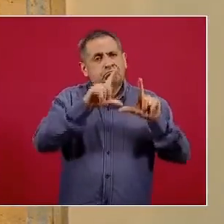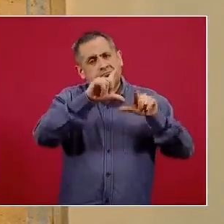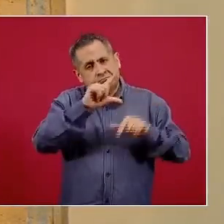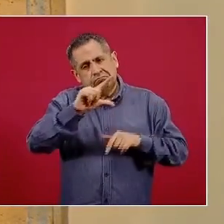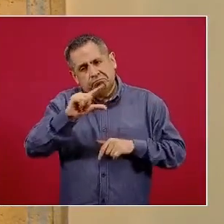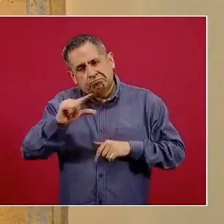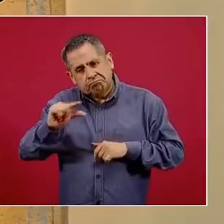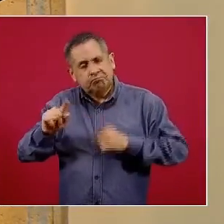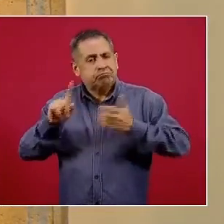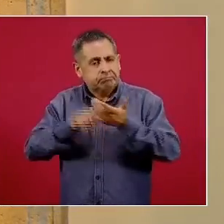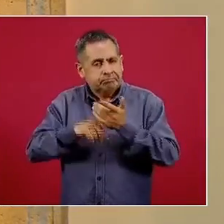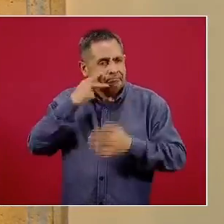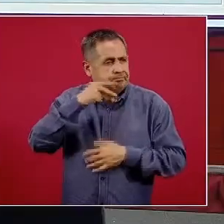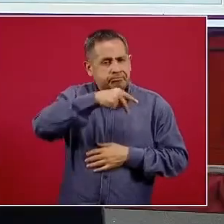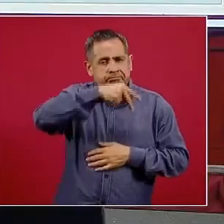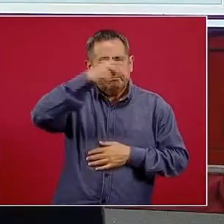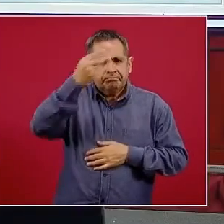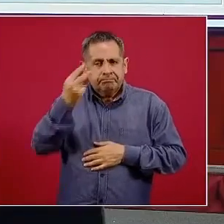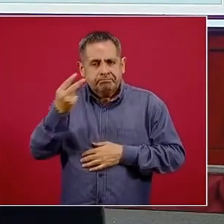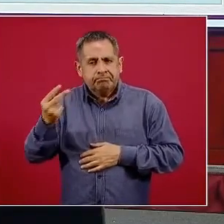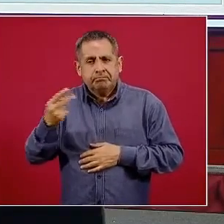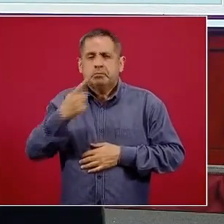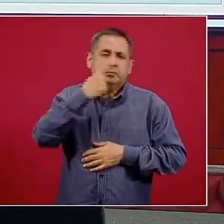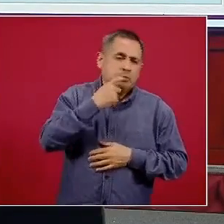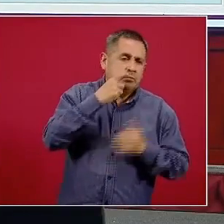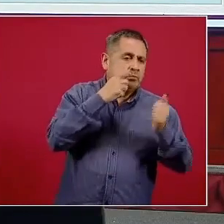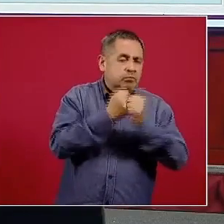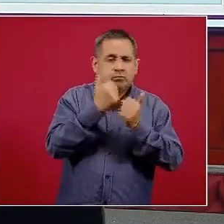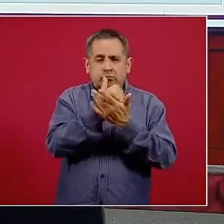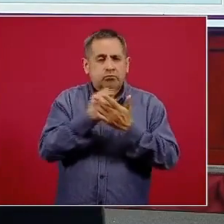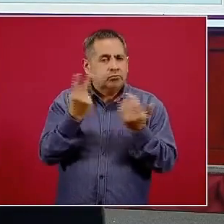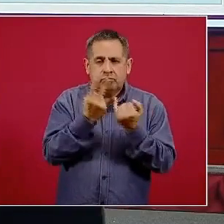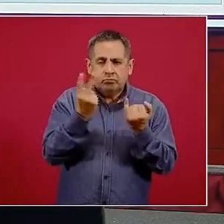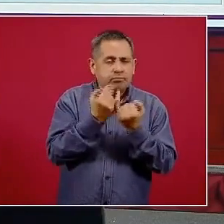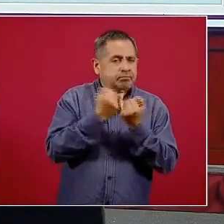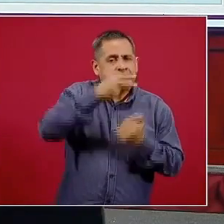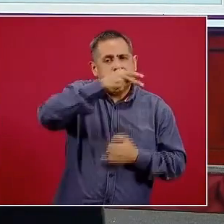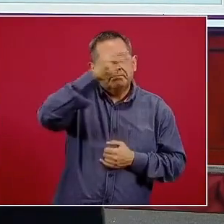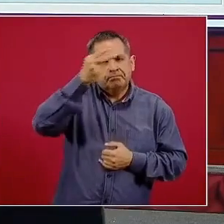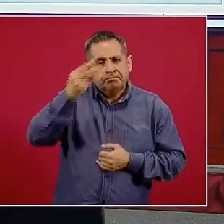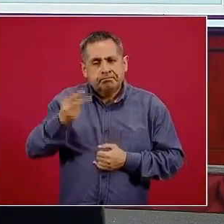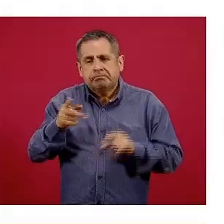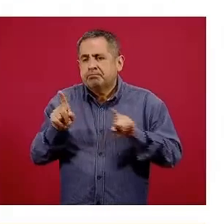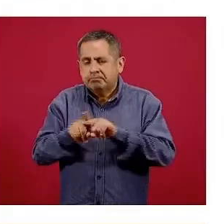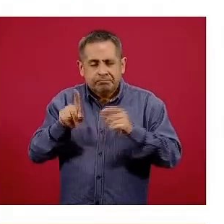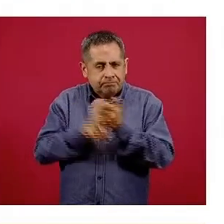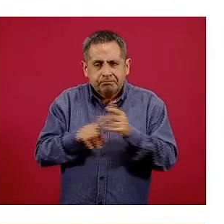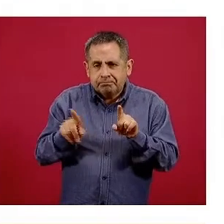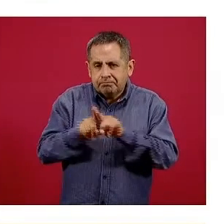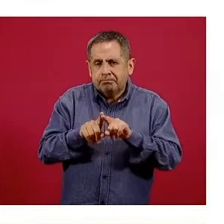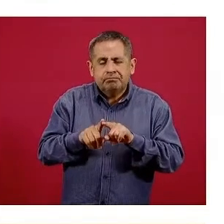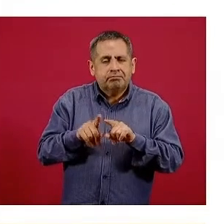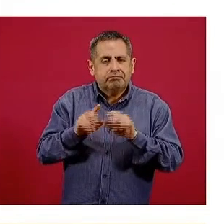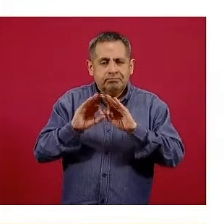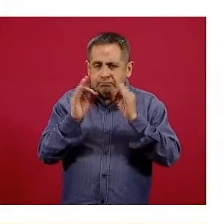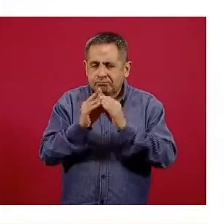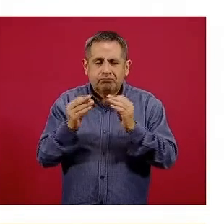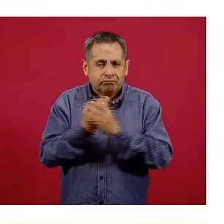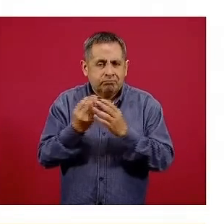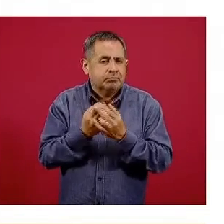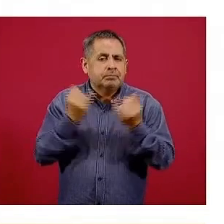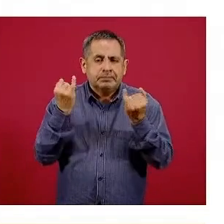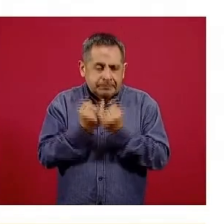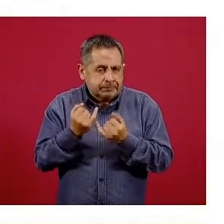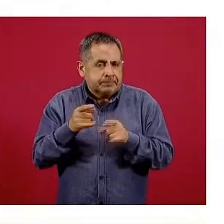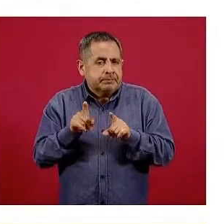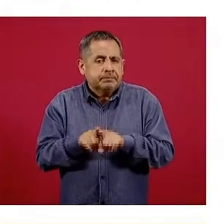Pueden ver cómo la curva de color rojo en relación a la curva de color azul tienen el mismo comportamiento, la misma forma